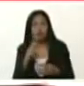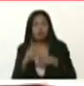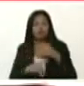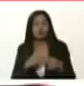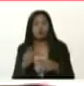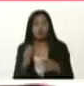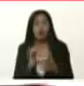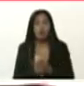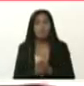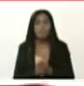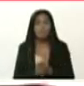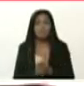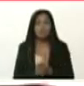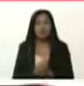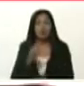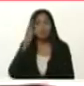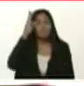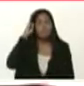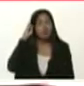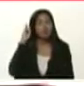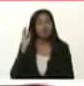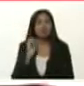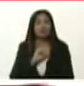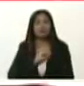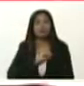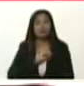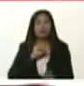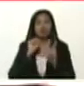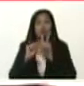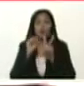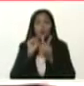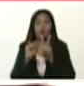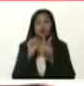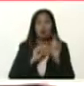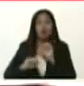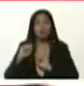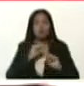Compañero Melvin Maldonado, del movimiento Somos Venezuela.